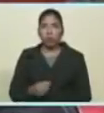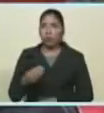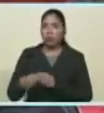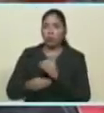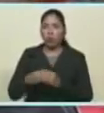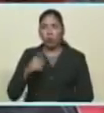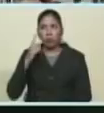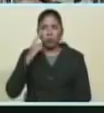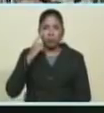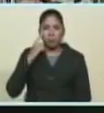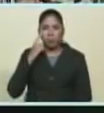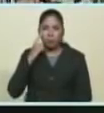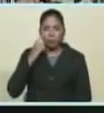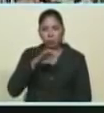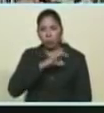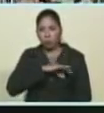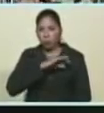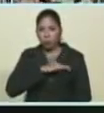poder.